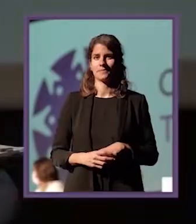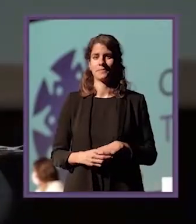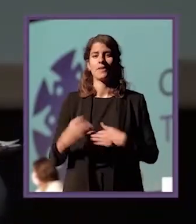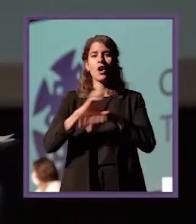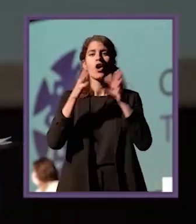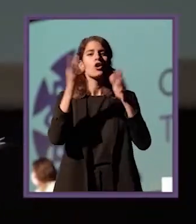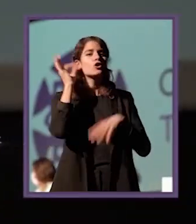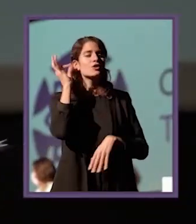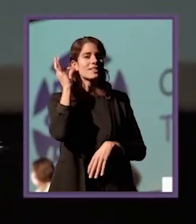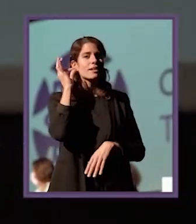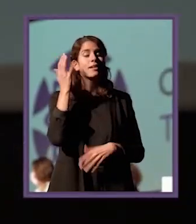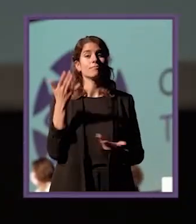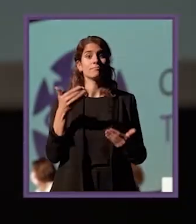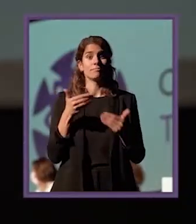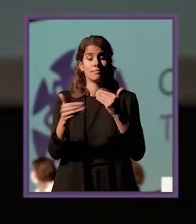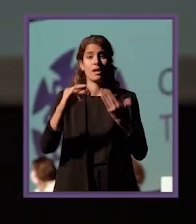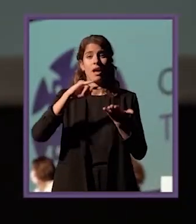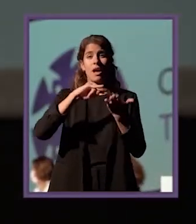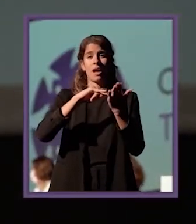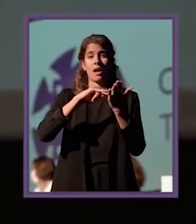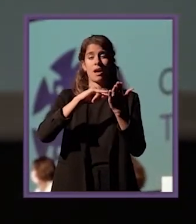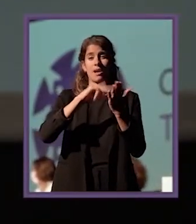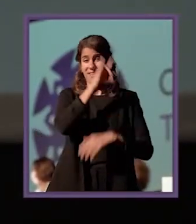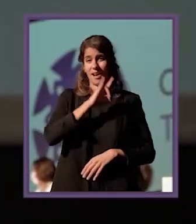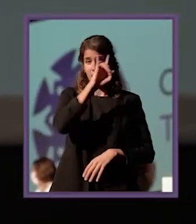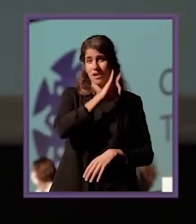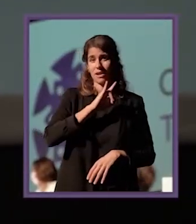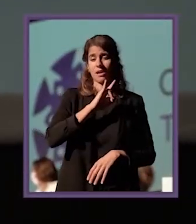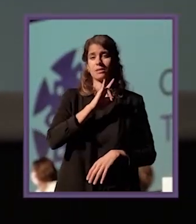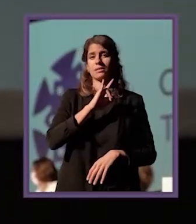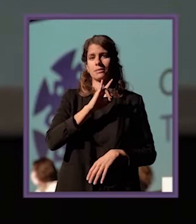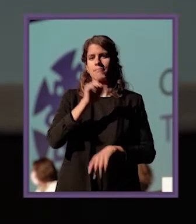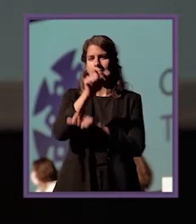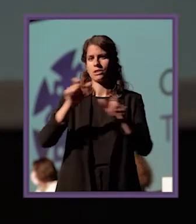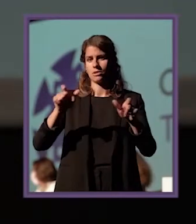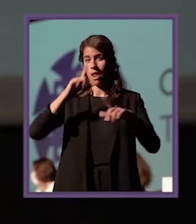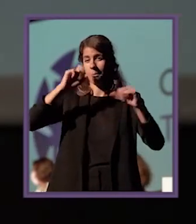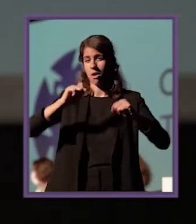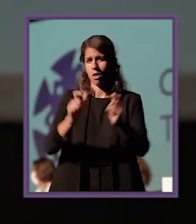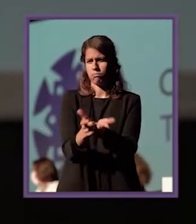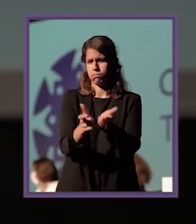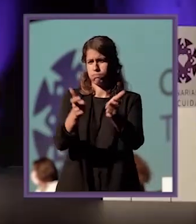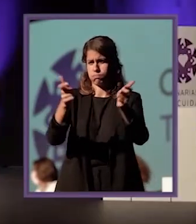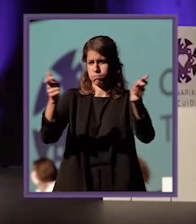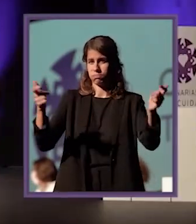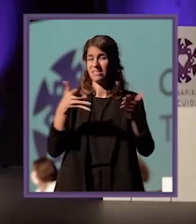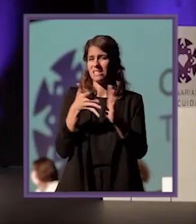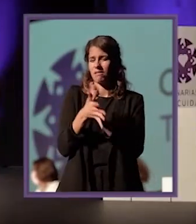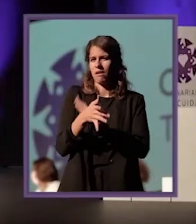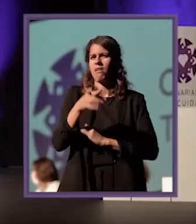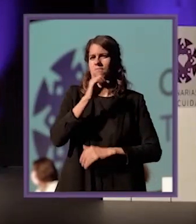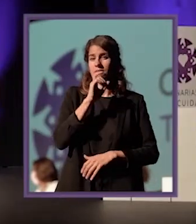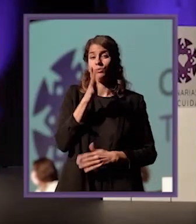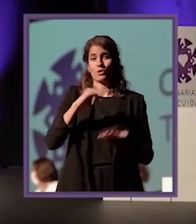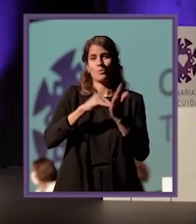Consejera, como hemos visto, Canarias se enfrenta a un reto demográfico muy importante, de ahí este proyecto que hoy estamos presentando. ¿Qué es Canarias Te